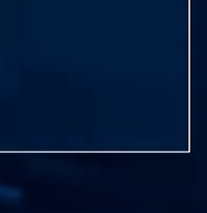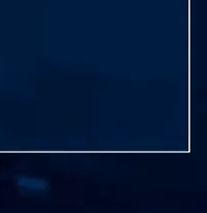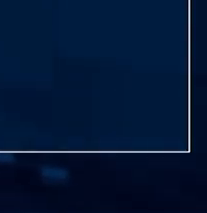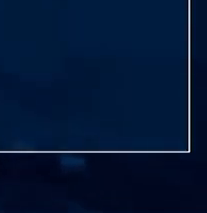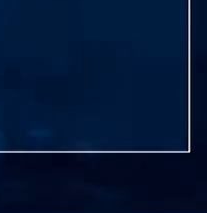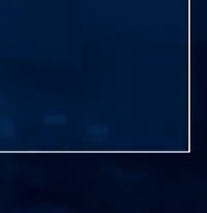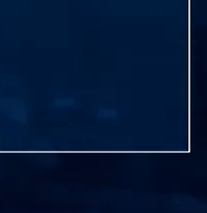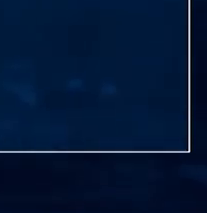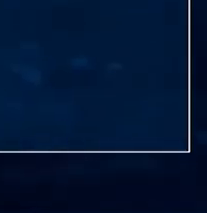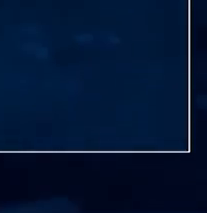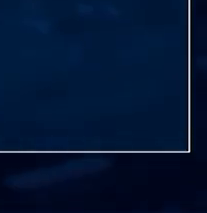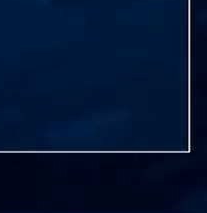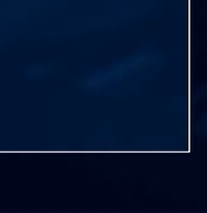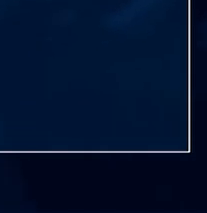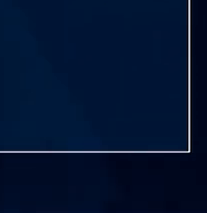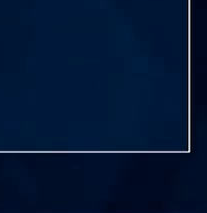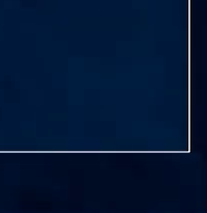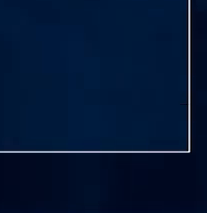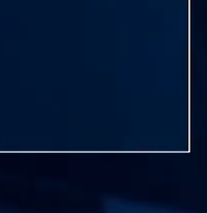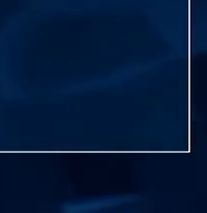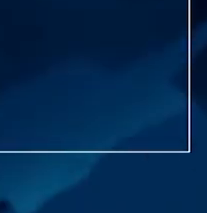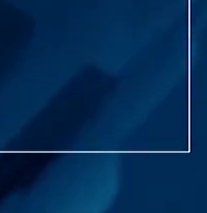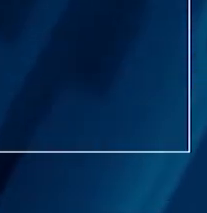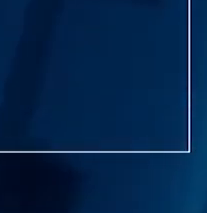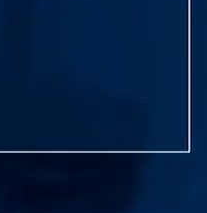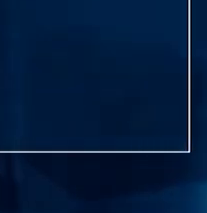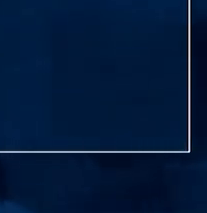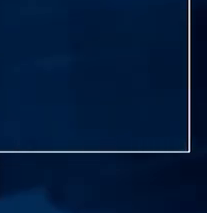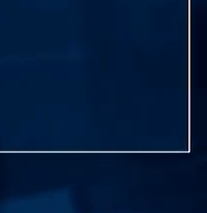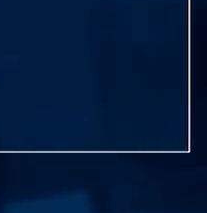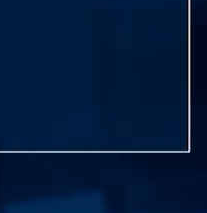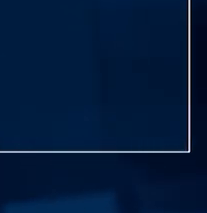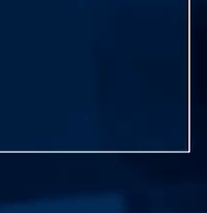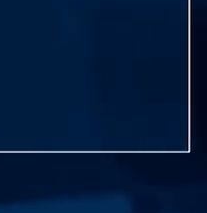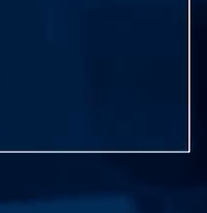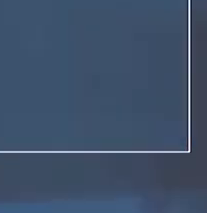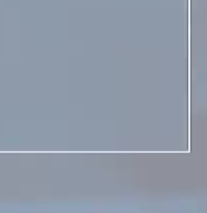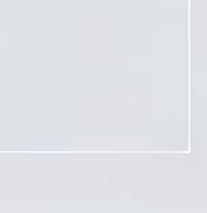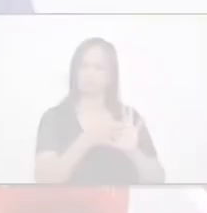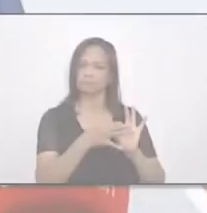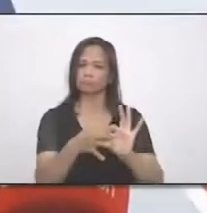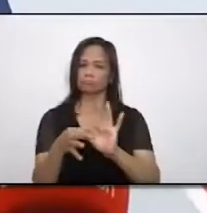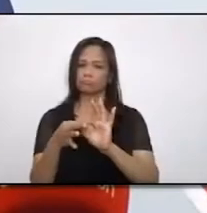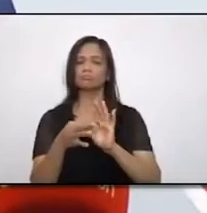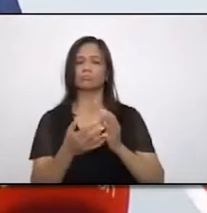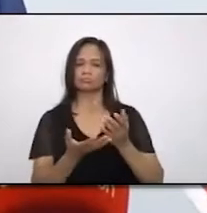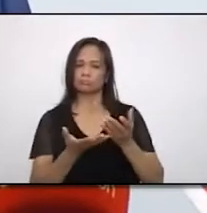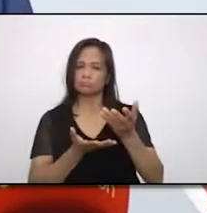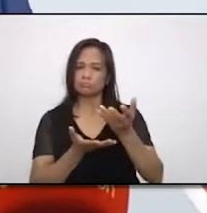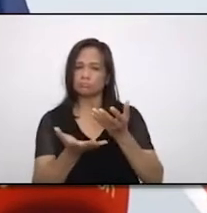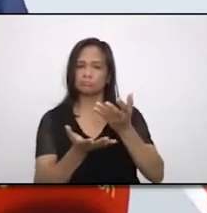presentamos el editorial, hoy titulado Una mala señal. Para el regreso a